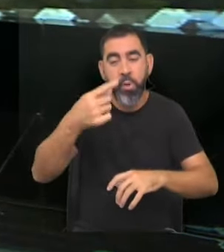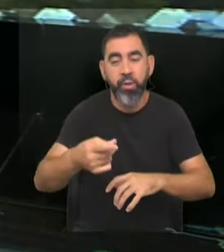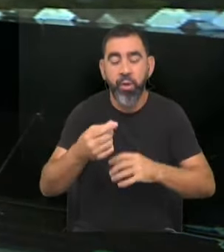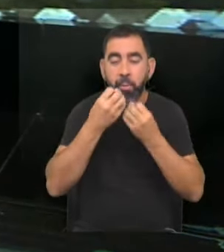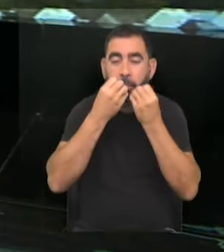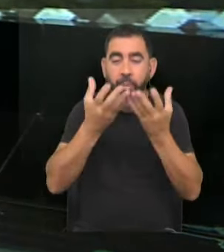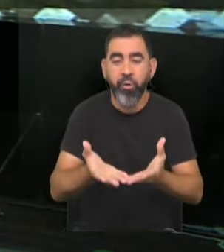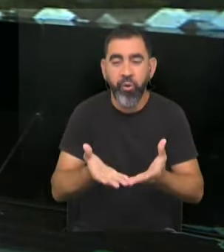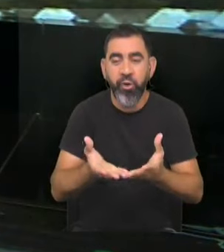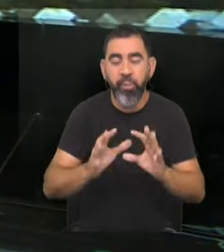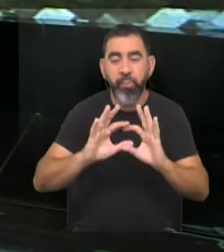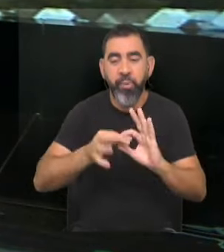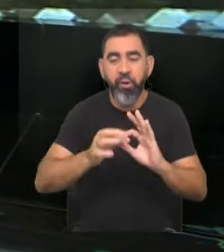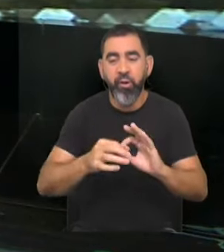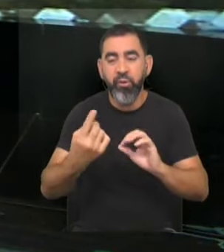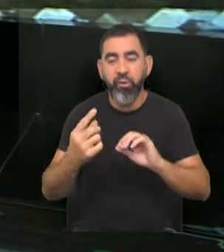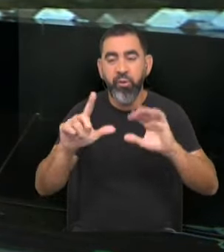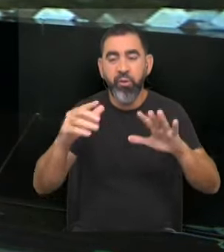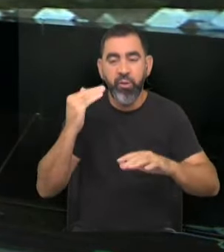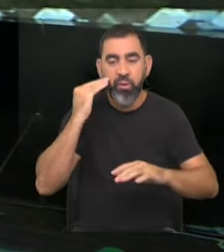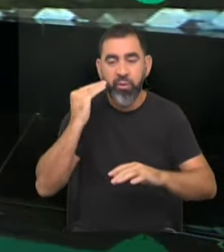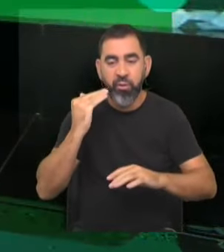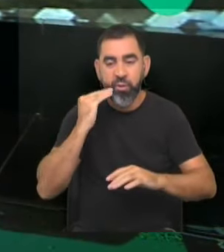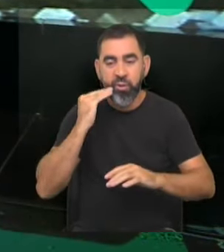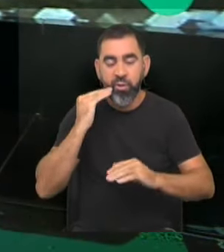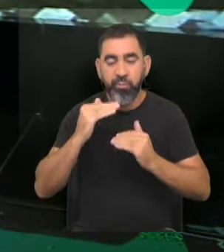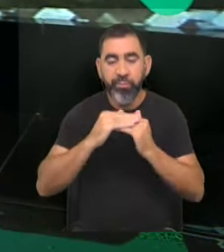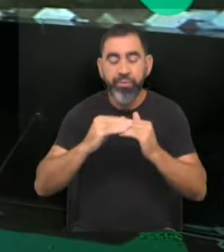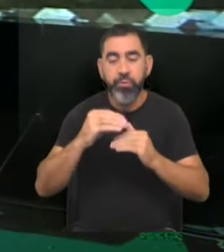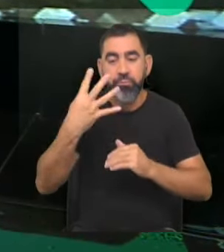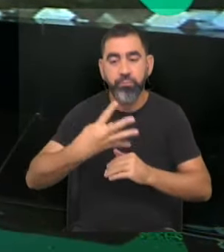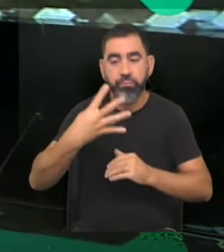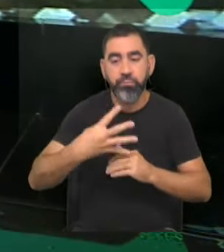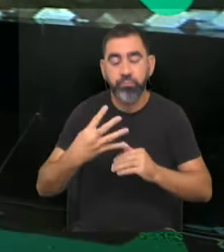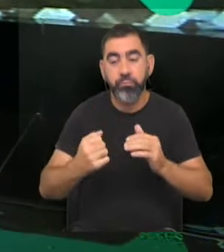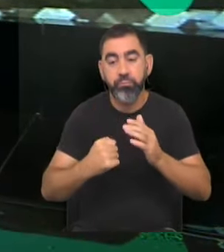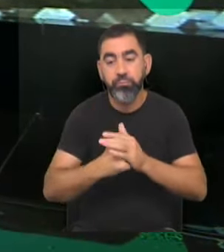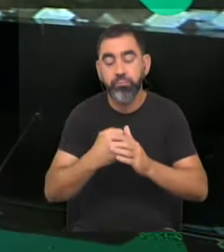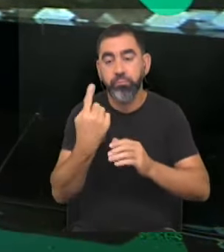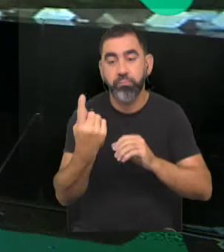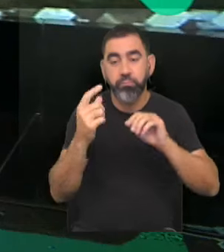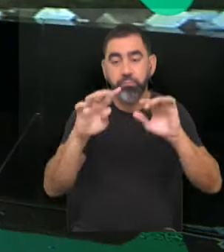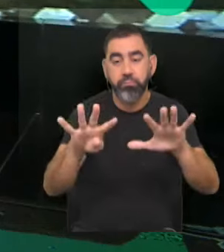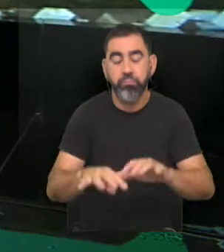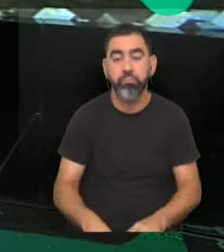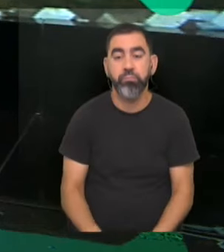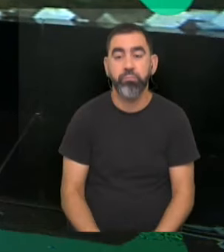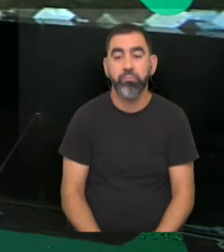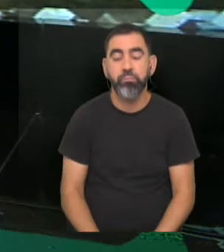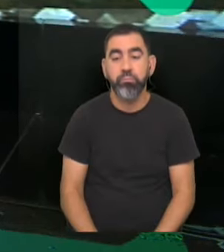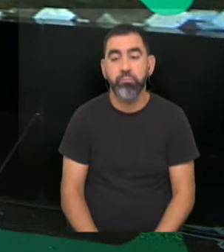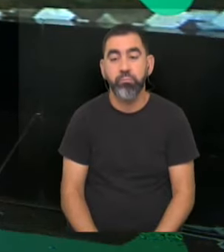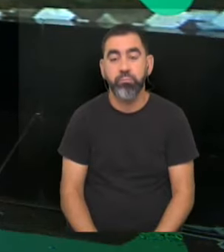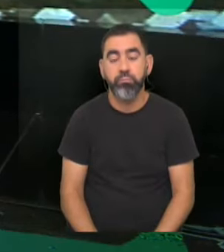mejorando hacia el miércoles 17 donde las temperaturas se ubicarán las extremas para Montevideo en 14 y 19